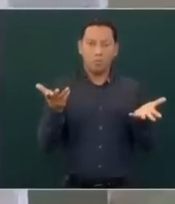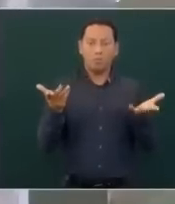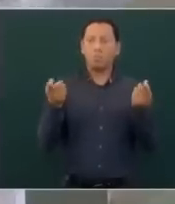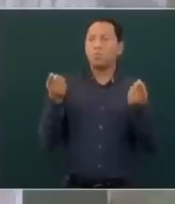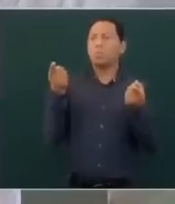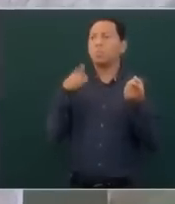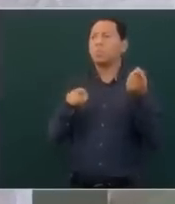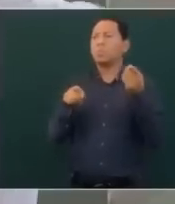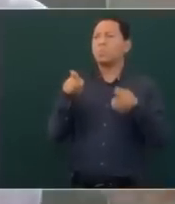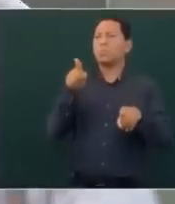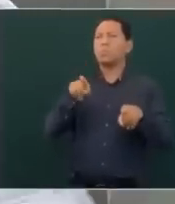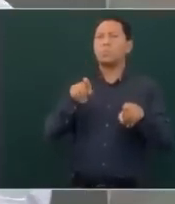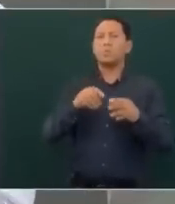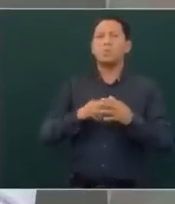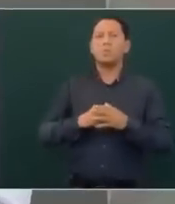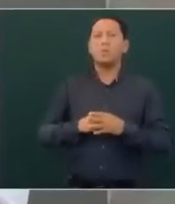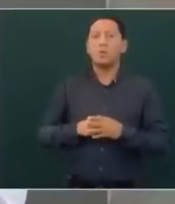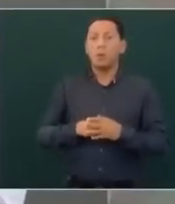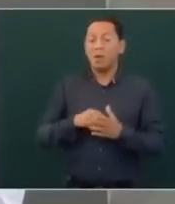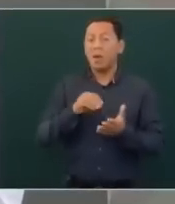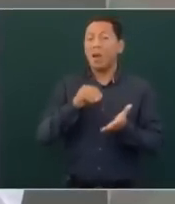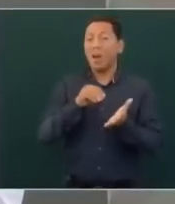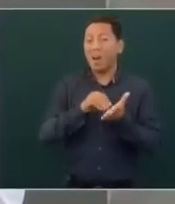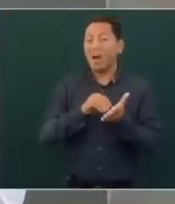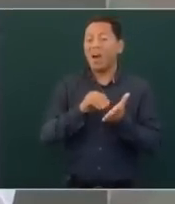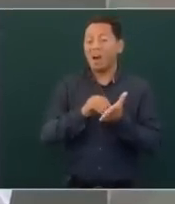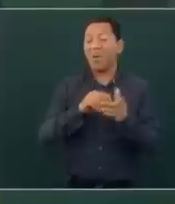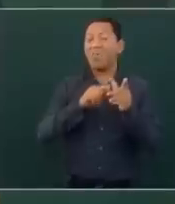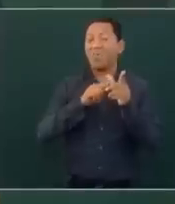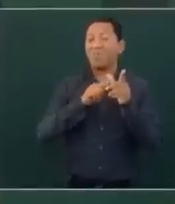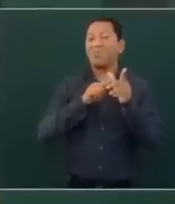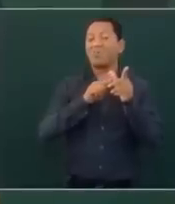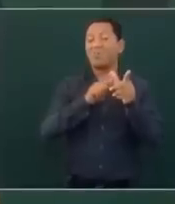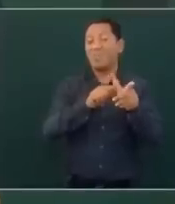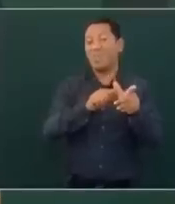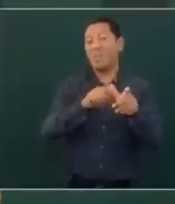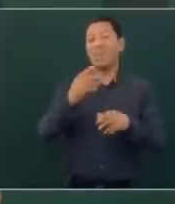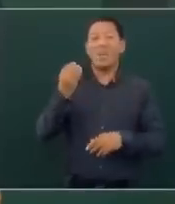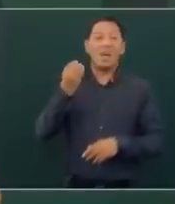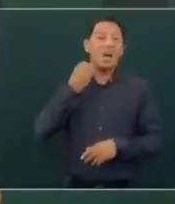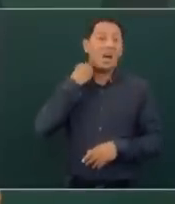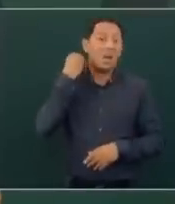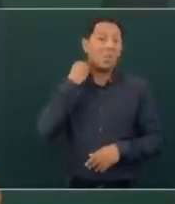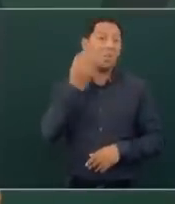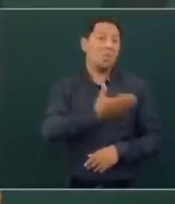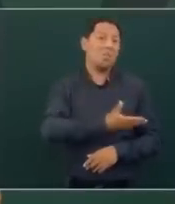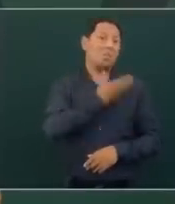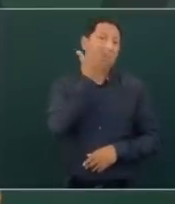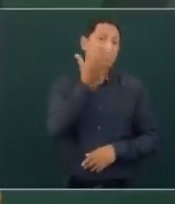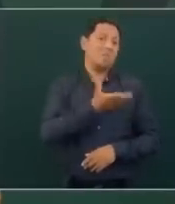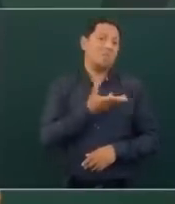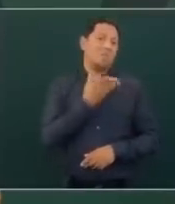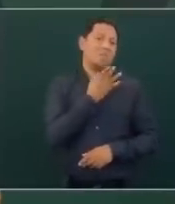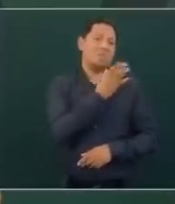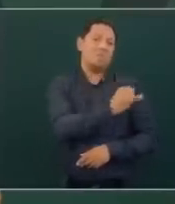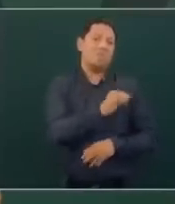mandaban y siguen mandando en el Poder Judicial abogados conservadores, reaccionarios,